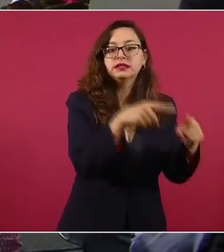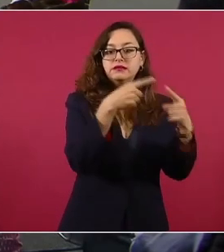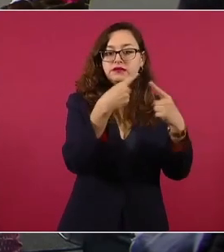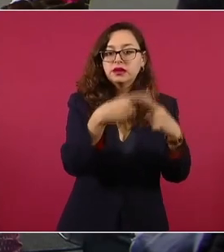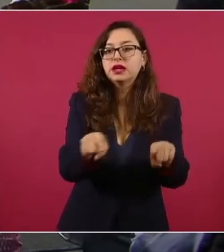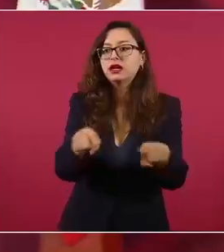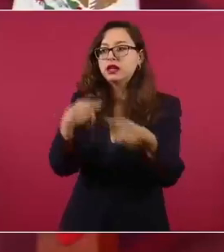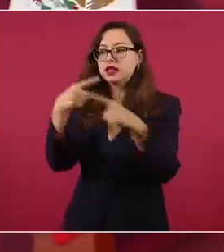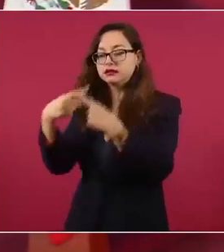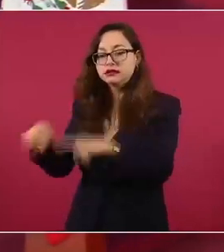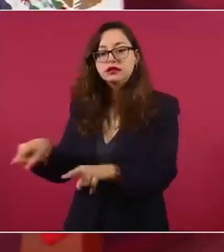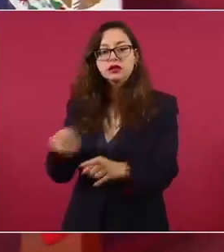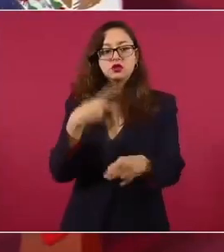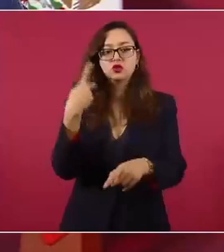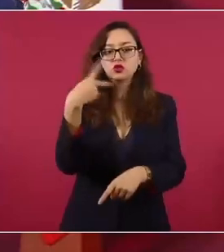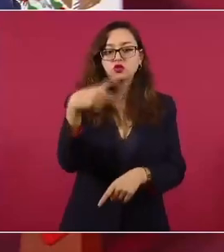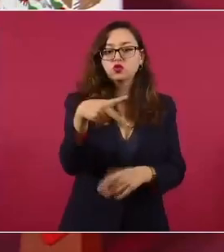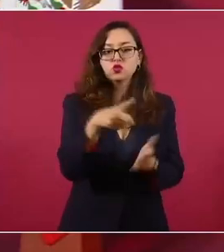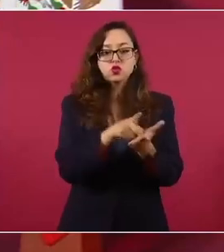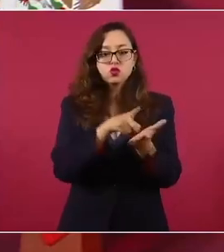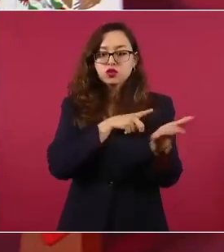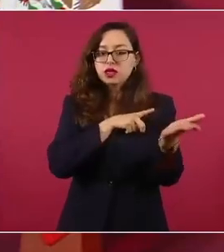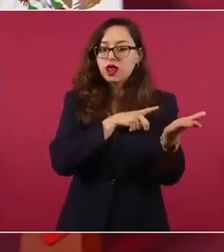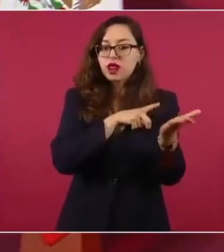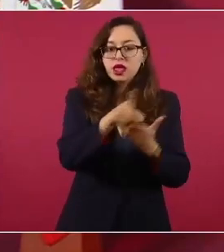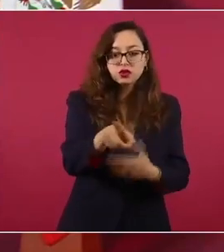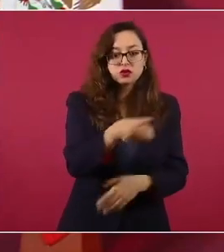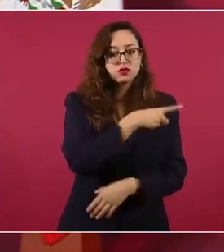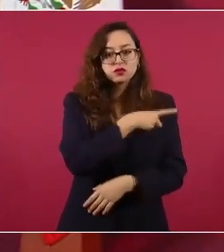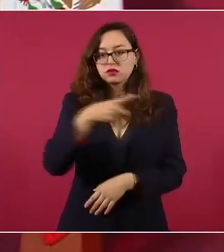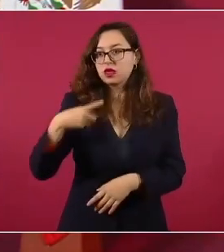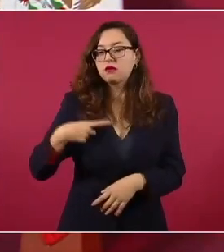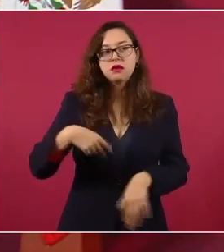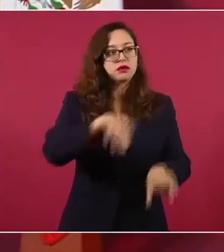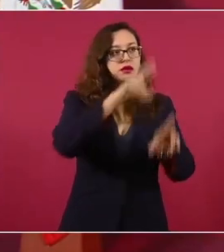pongan, es porque da una idea